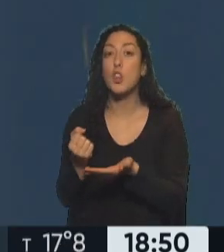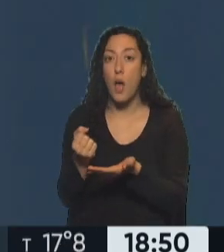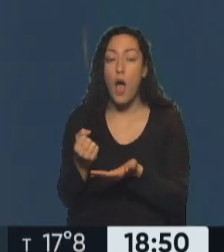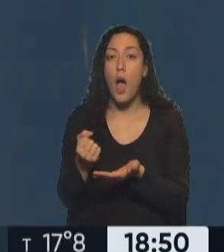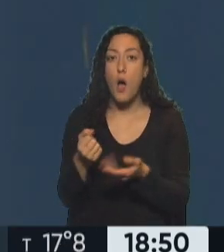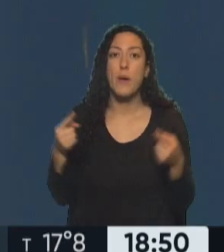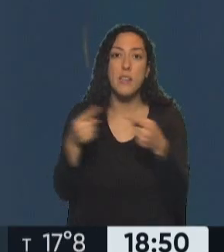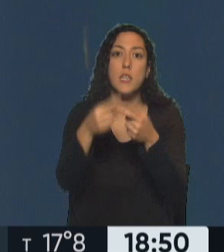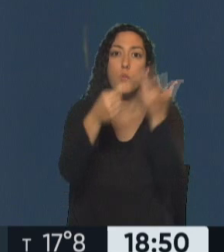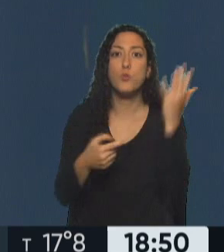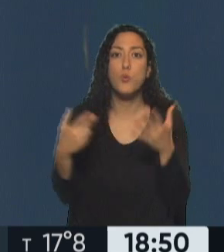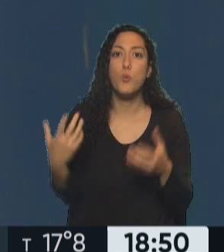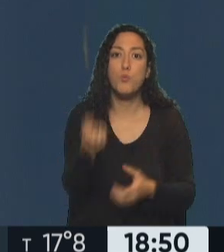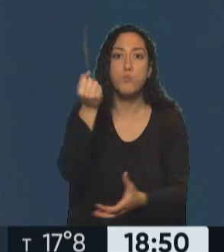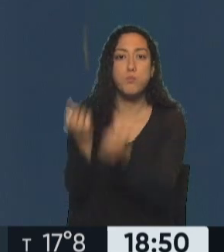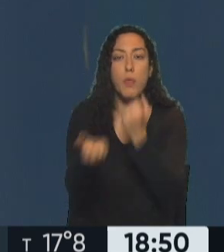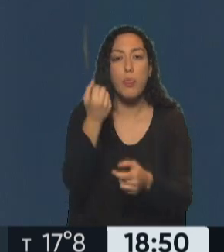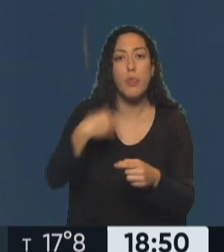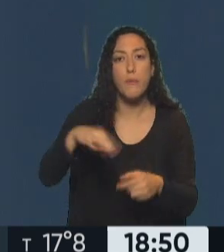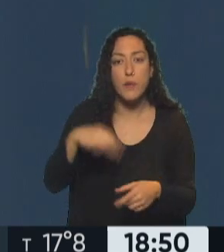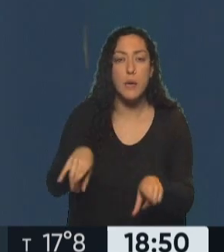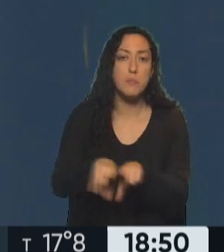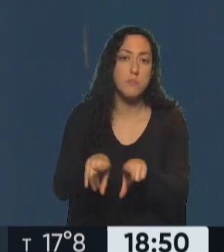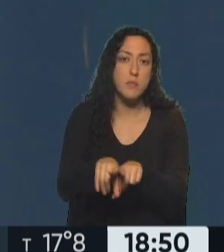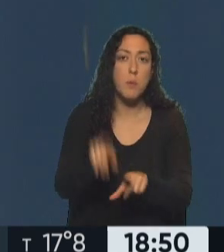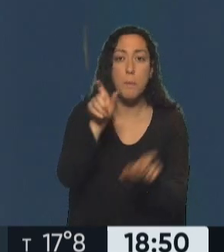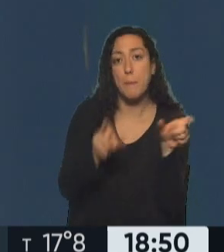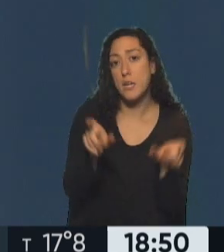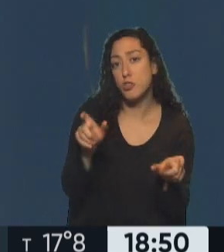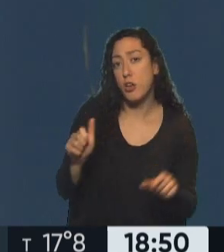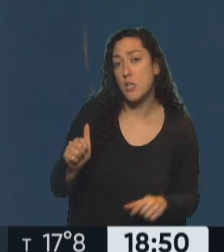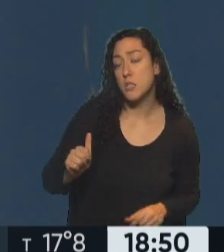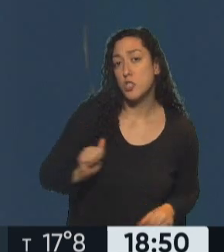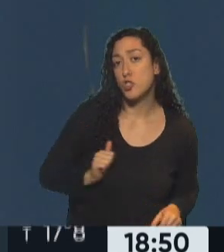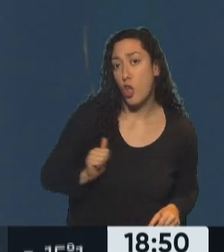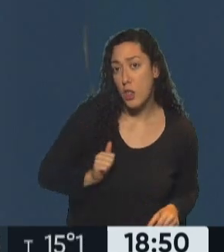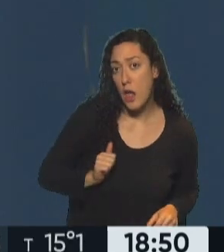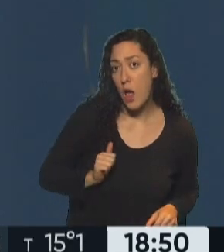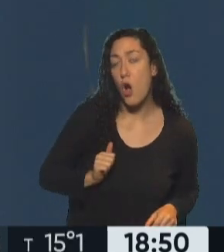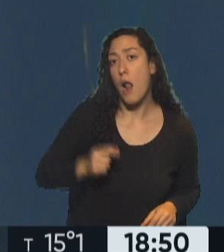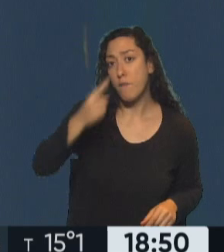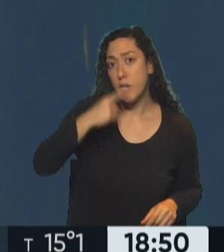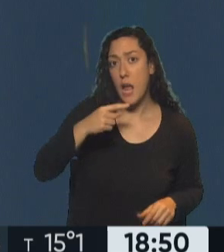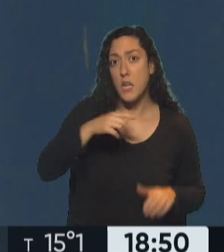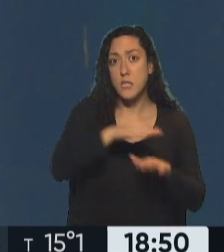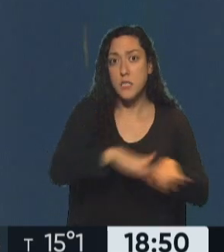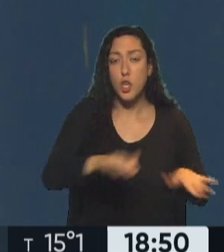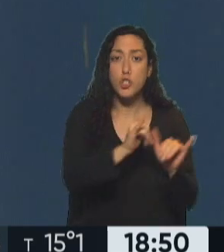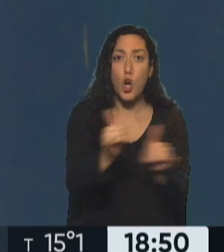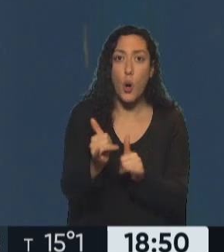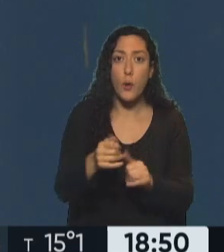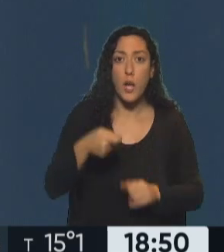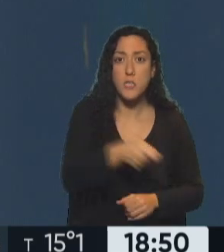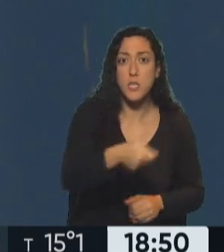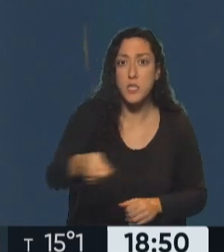cumplir. Casos como, por ejemplo, los falsos positivos, donde soldados confesaron cómo asesinaban a pibes, a chicos jóvenes